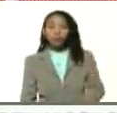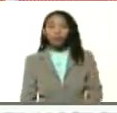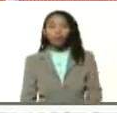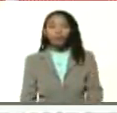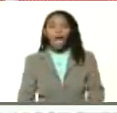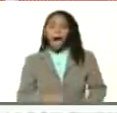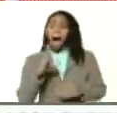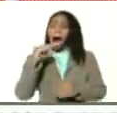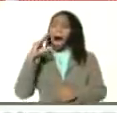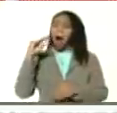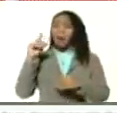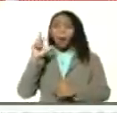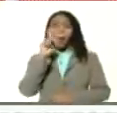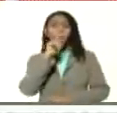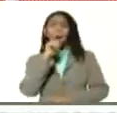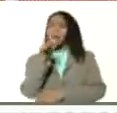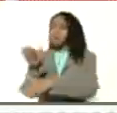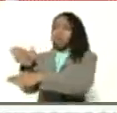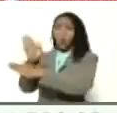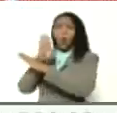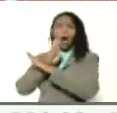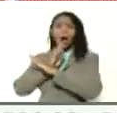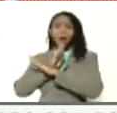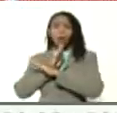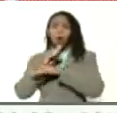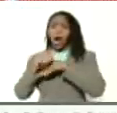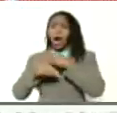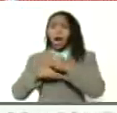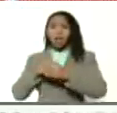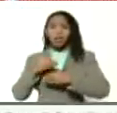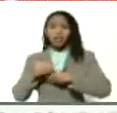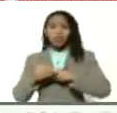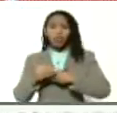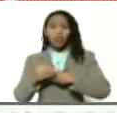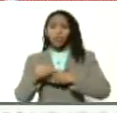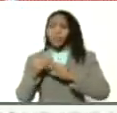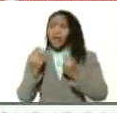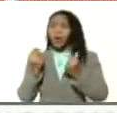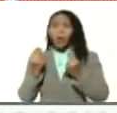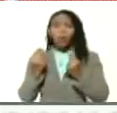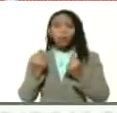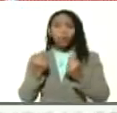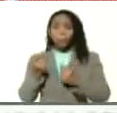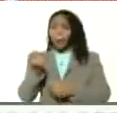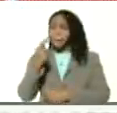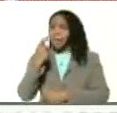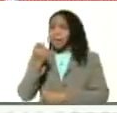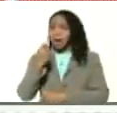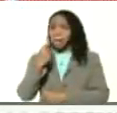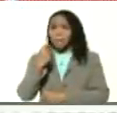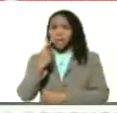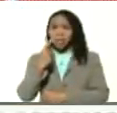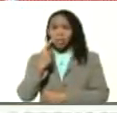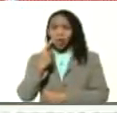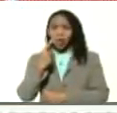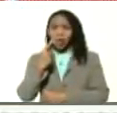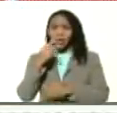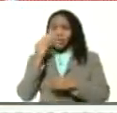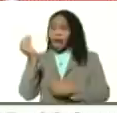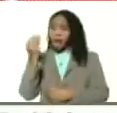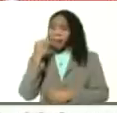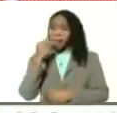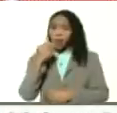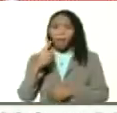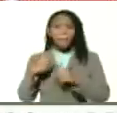Hablan de que no hay bloqueo, procurador, de recursos para medicamentos y